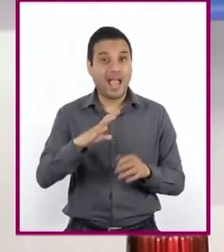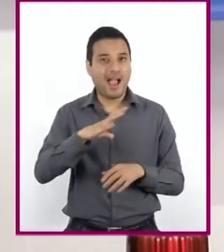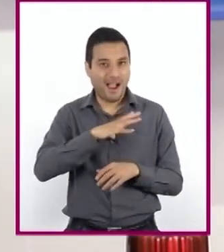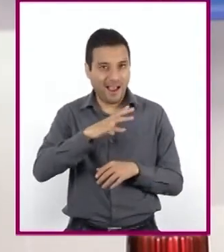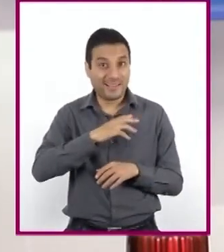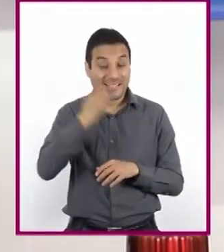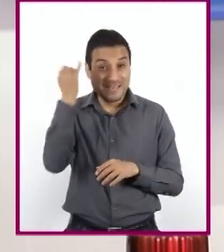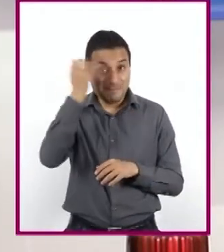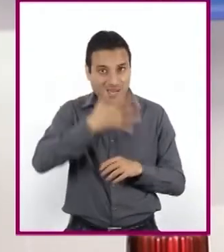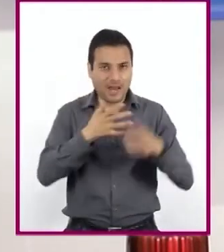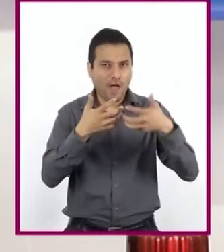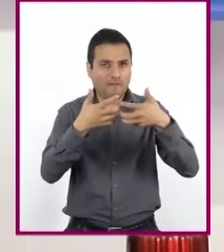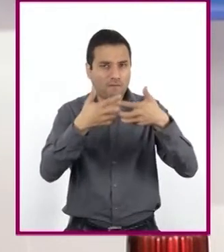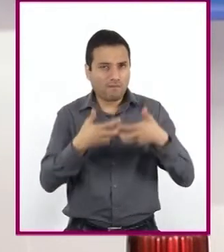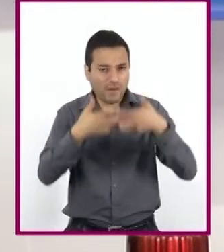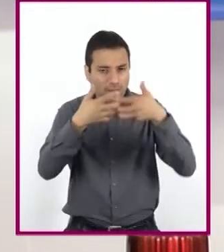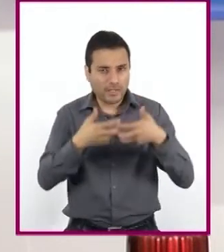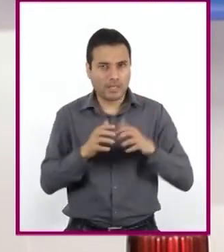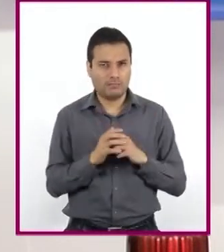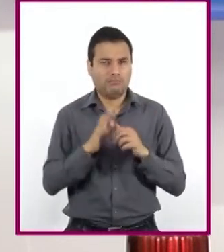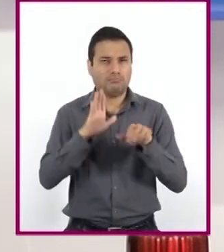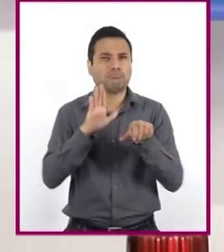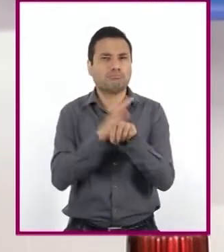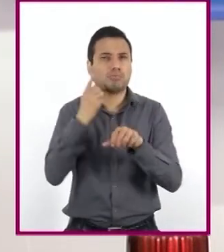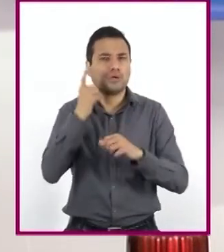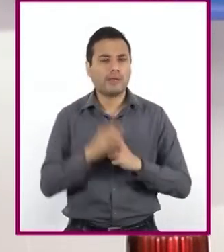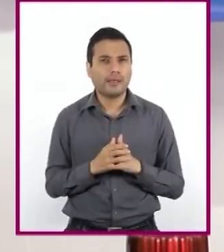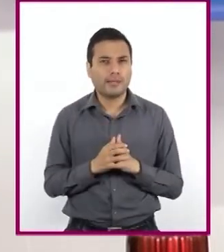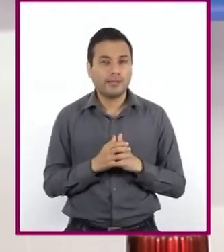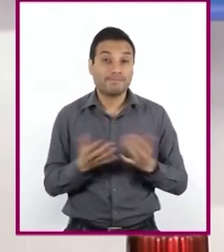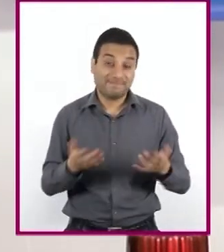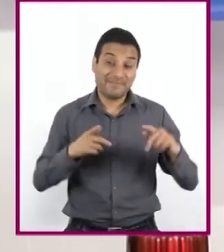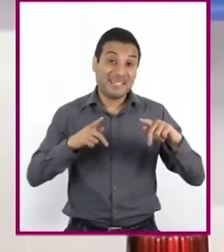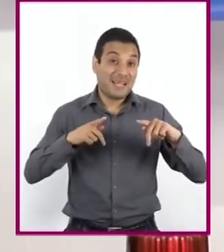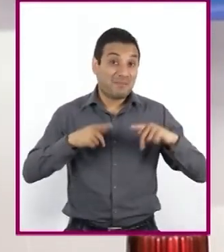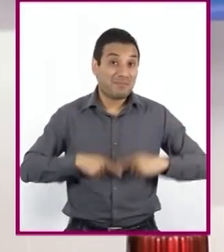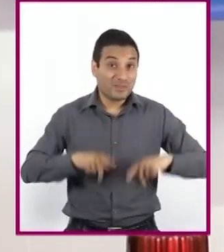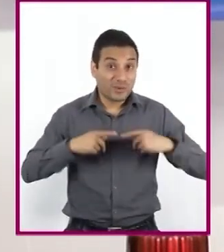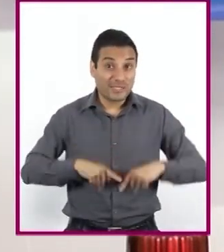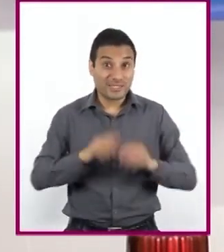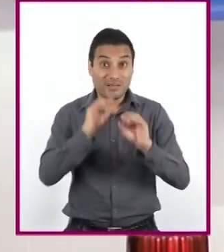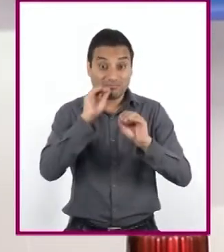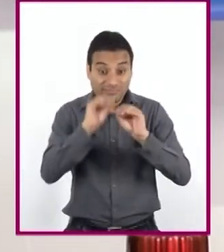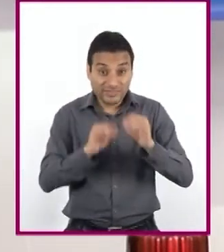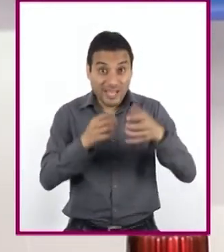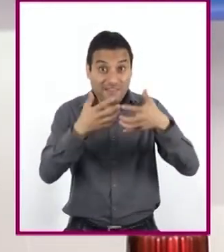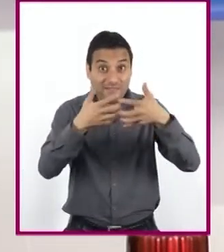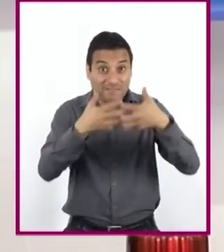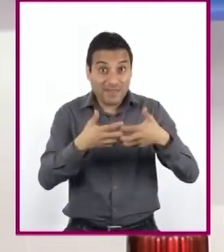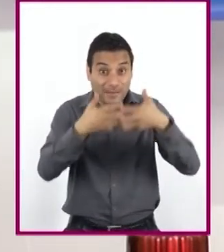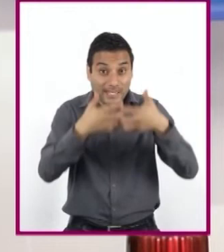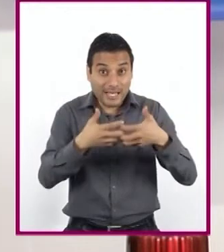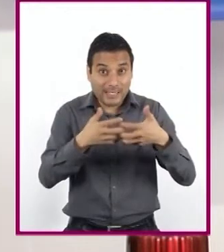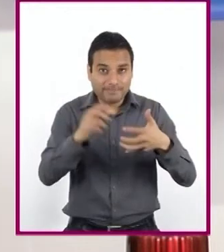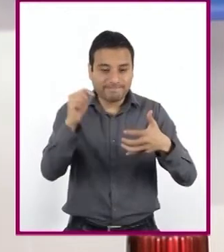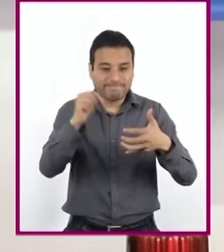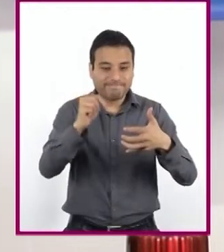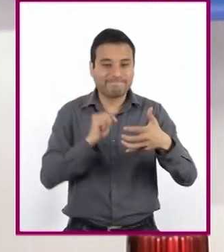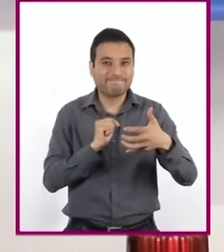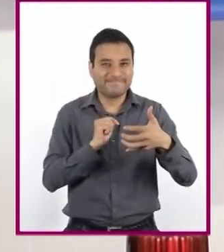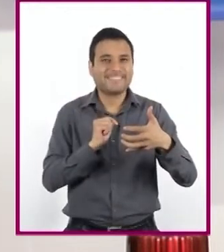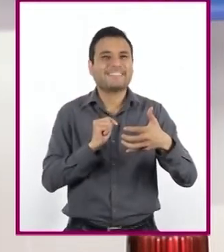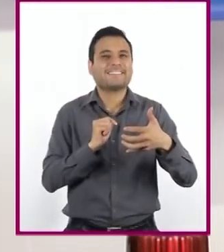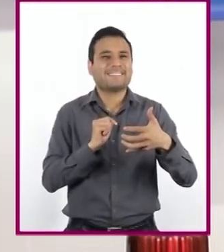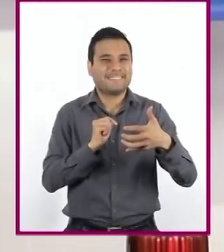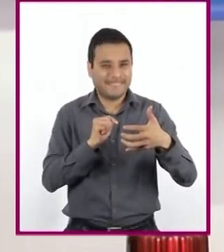de una fábrica. Esto es porque con la actividad humana se han agregado al ciclo del carbono otras